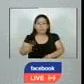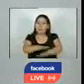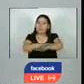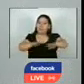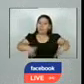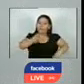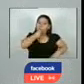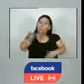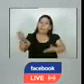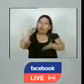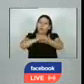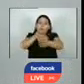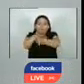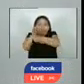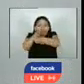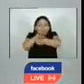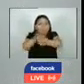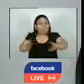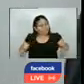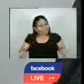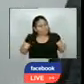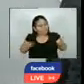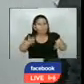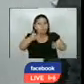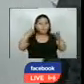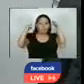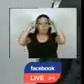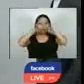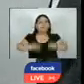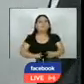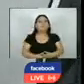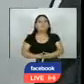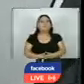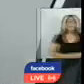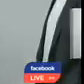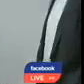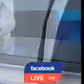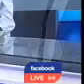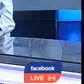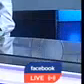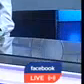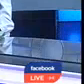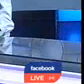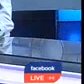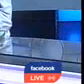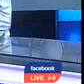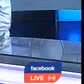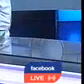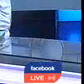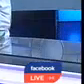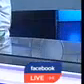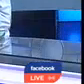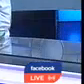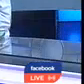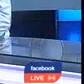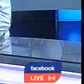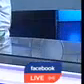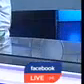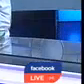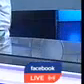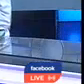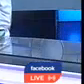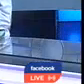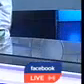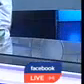esta información, regreso al estudio principal. Adelante, buenas noches. Buenas noches para ti también desde el Tribunal Supremo